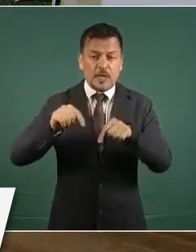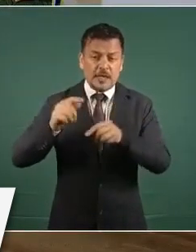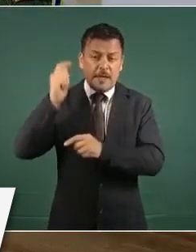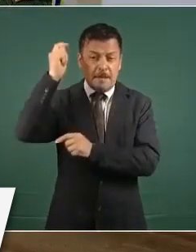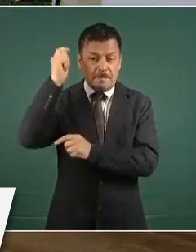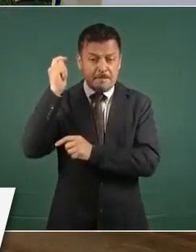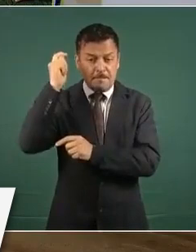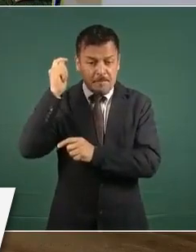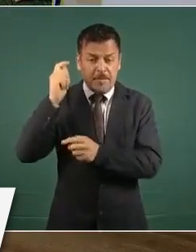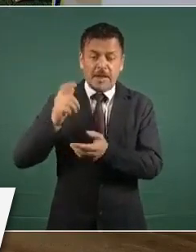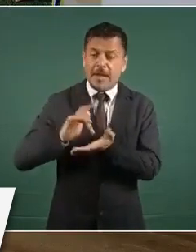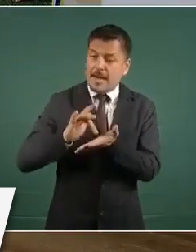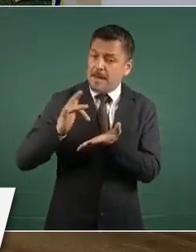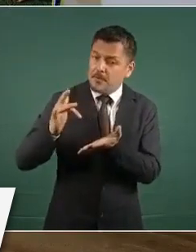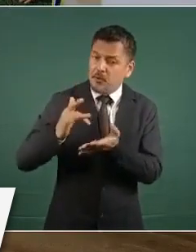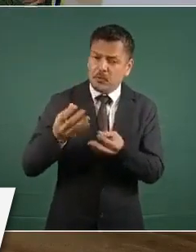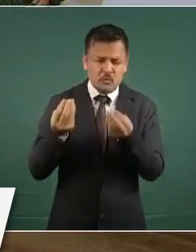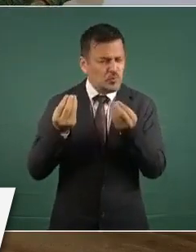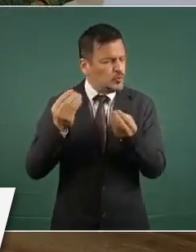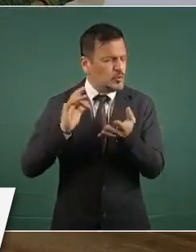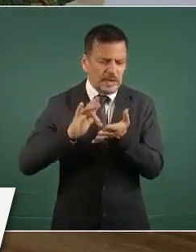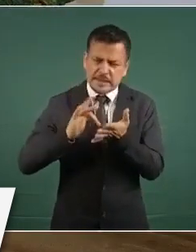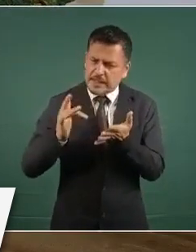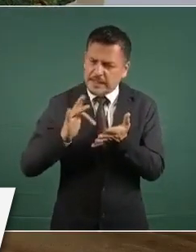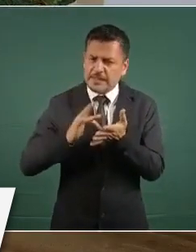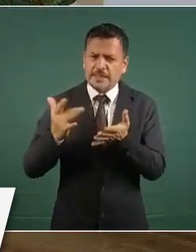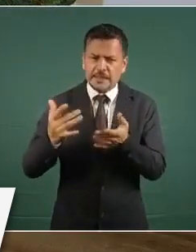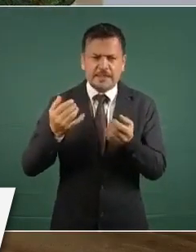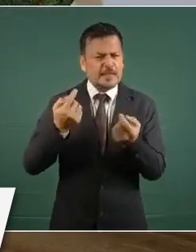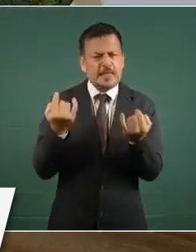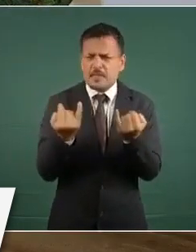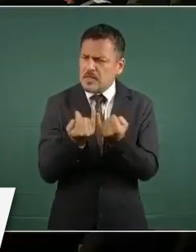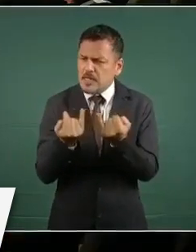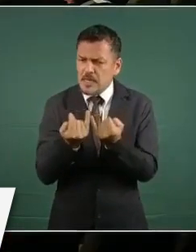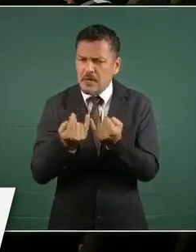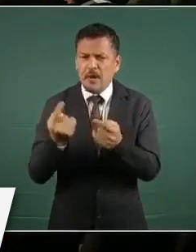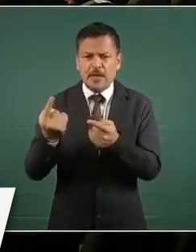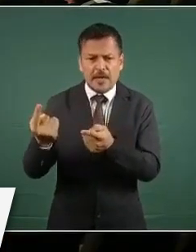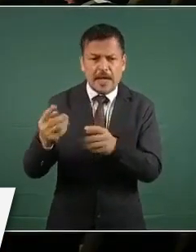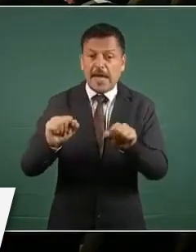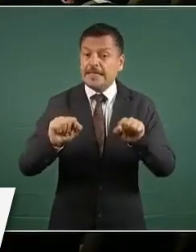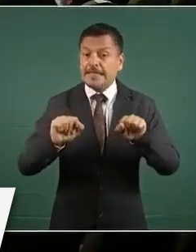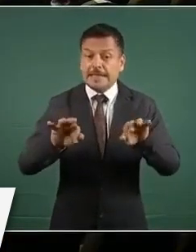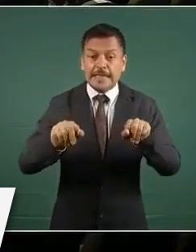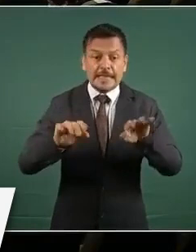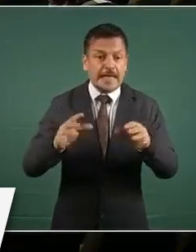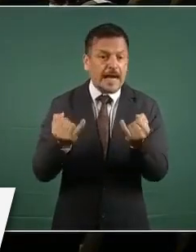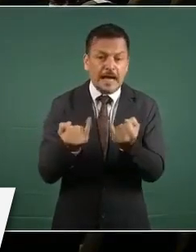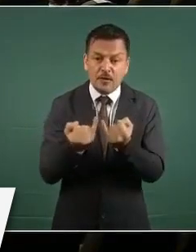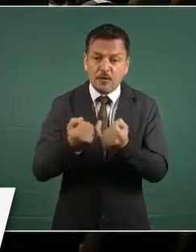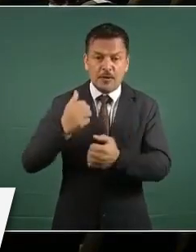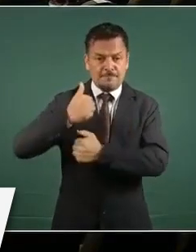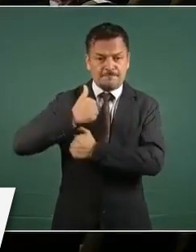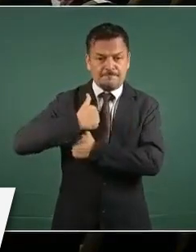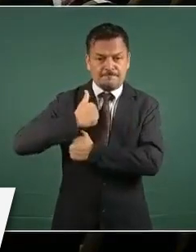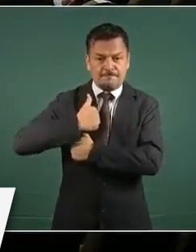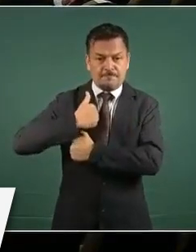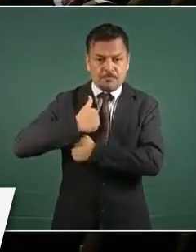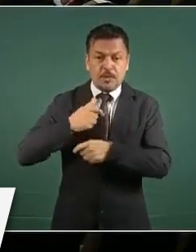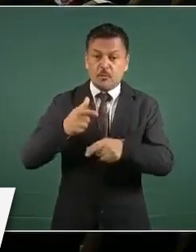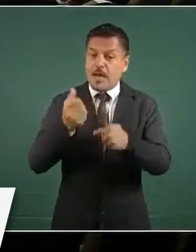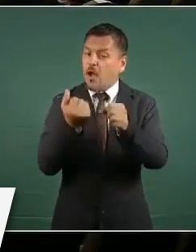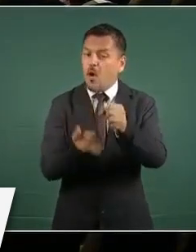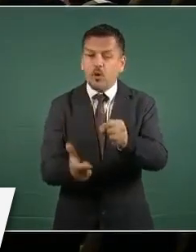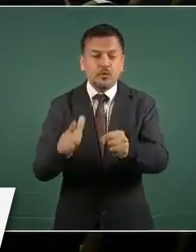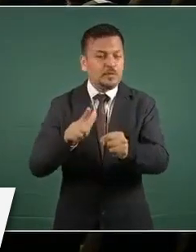gracias al señor secretario de la defensa nacional de dobles gracias por los hospitales